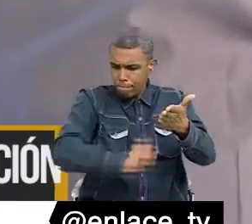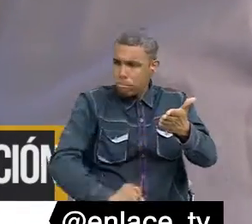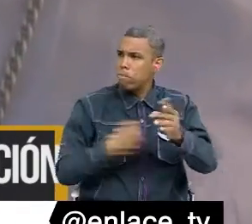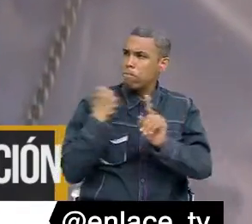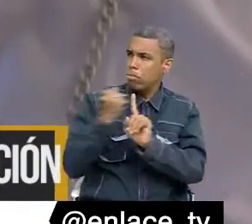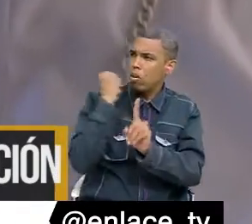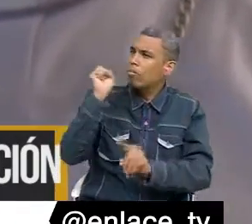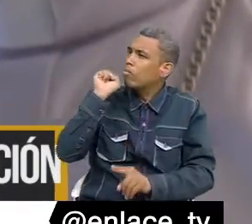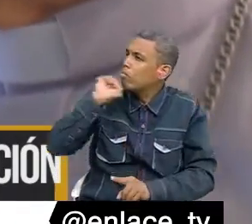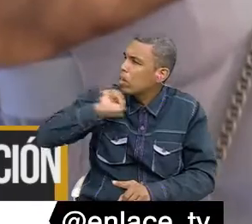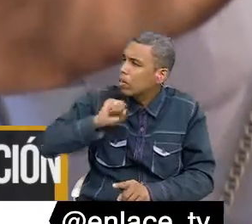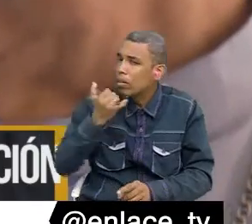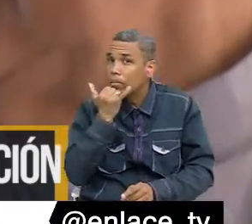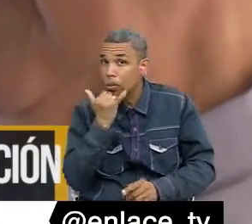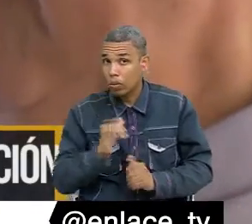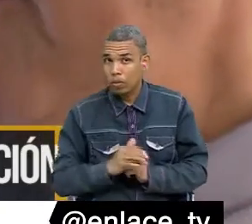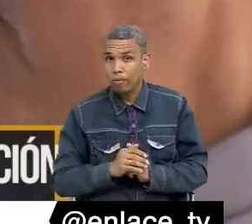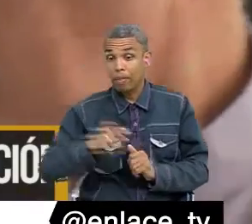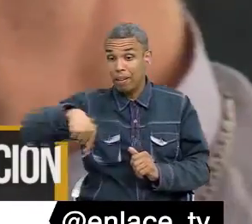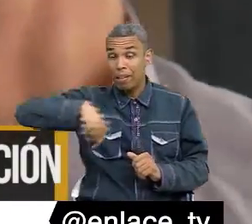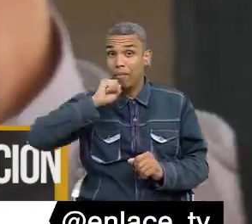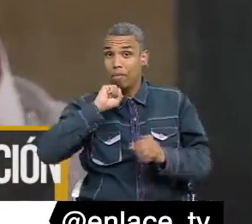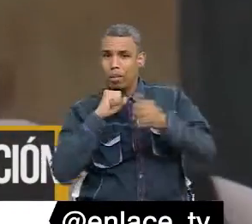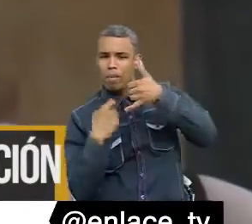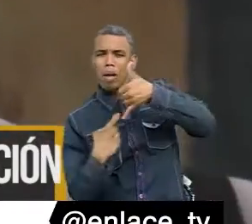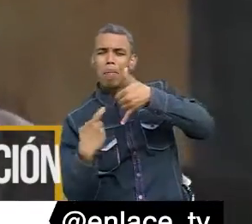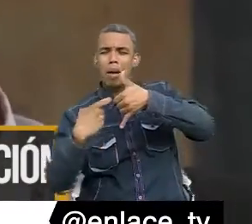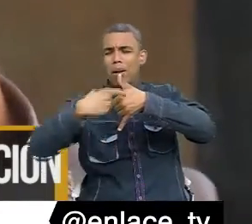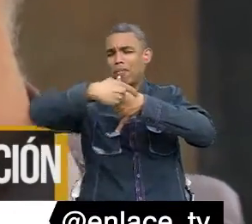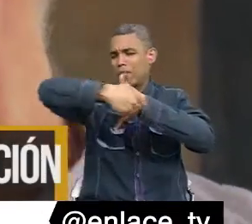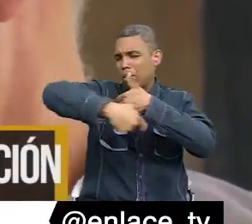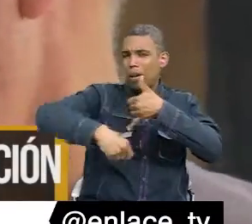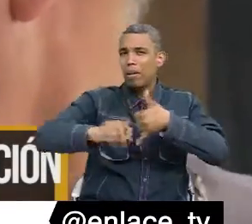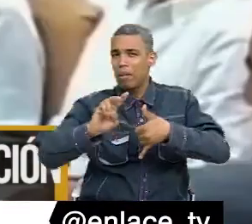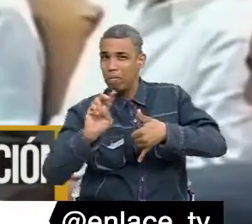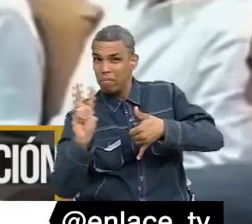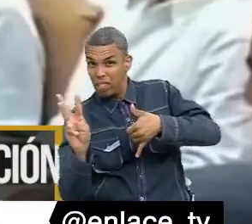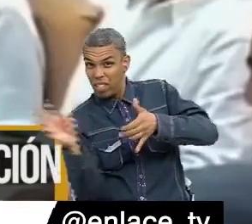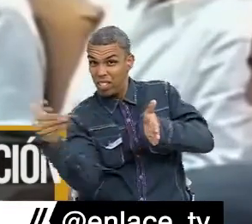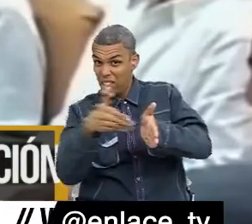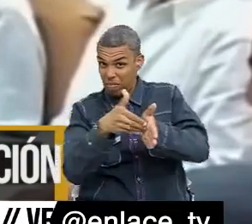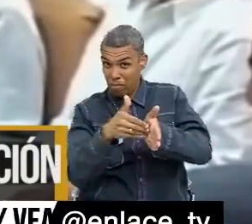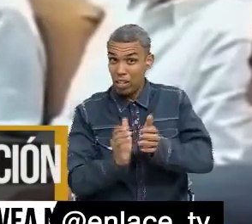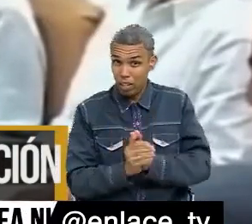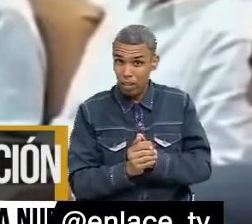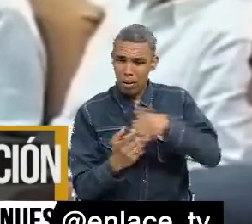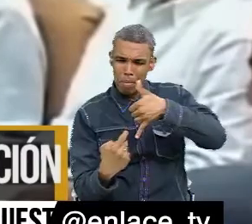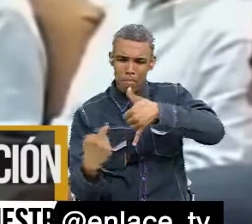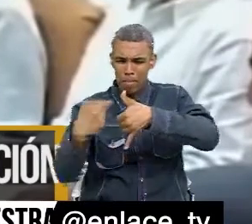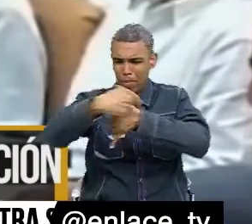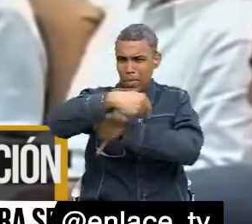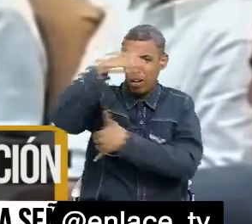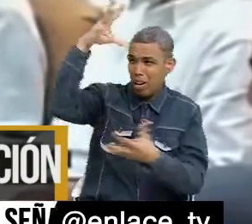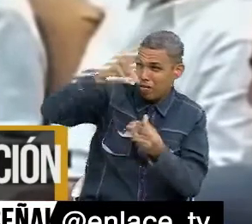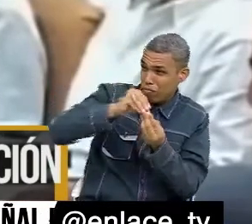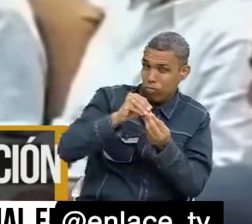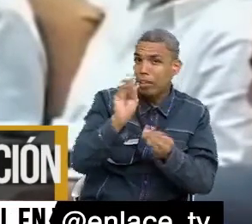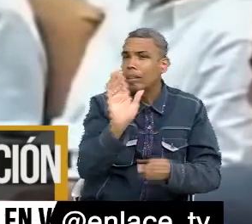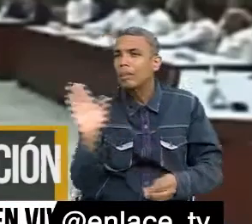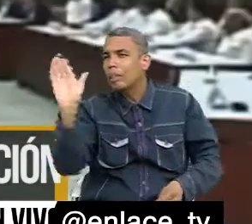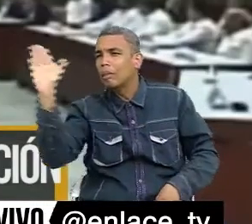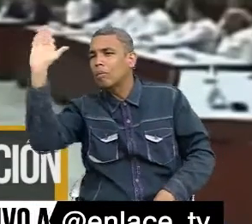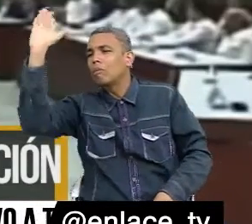las 33.000 veredas que existen en el país, 23 que están ubicadas en la jurisdicción de 22 municipios en 12 departamentos fueron